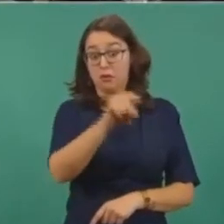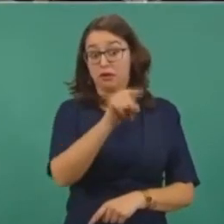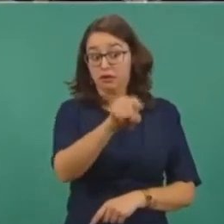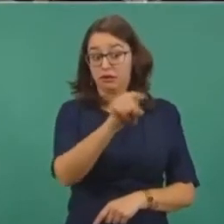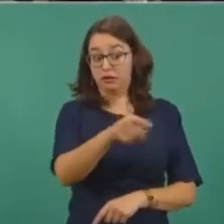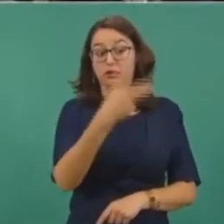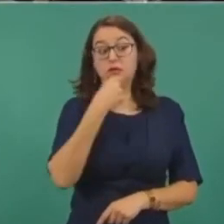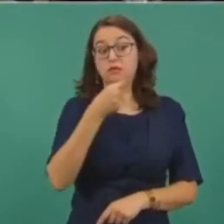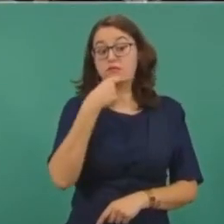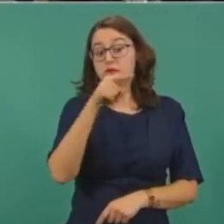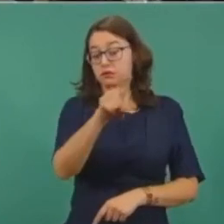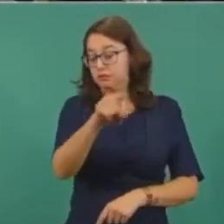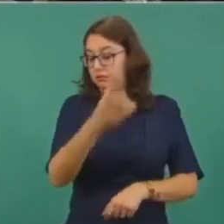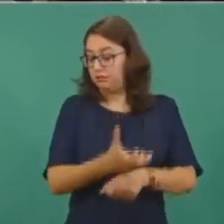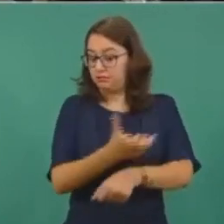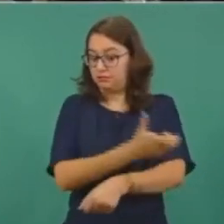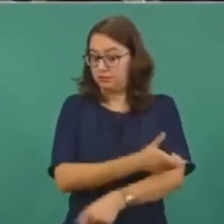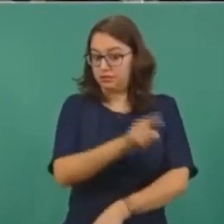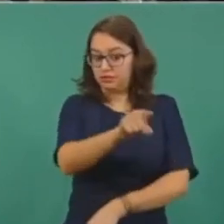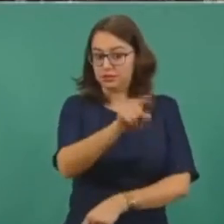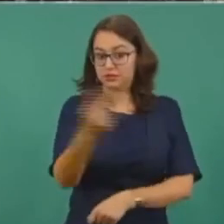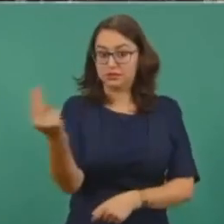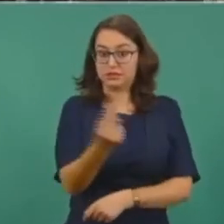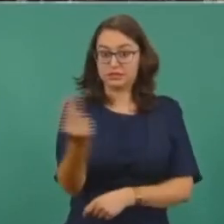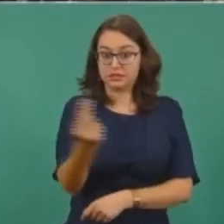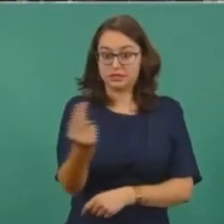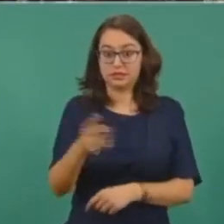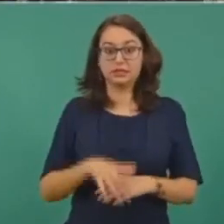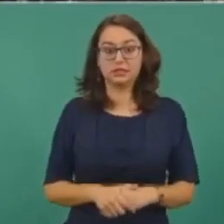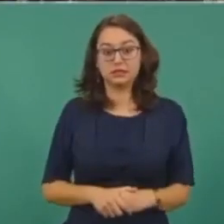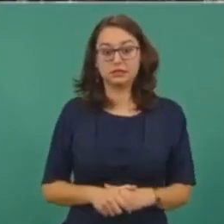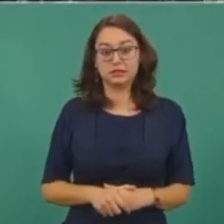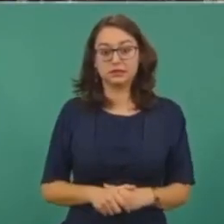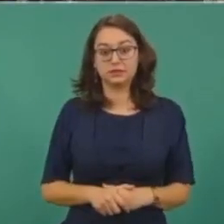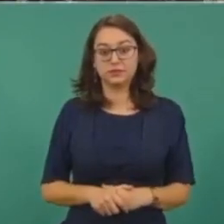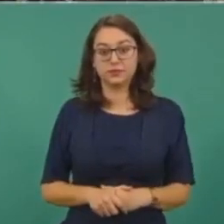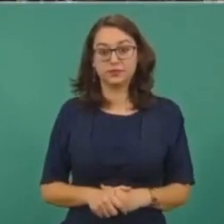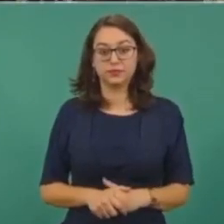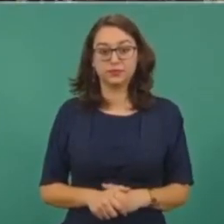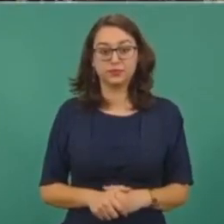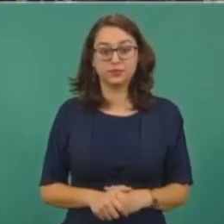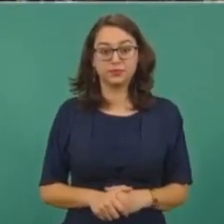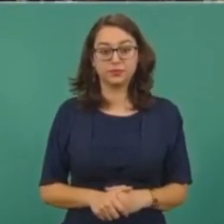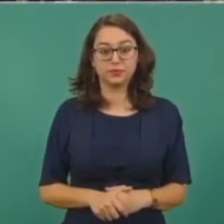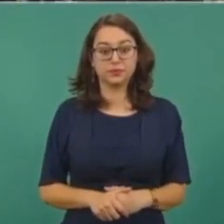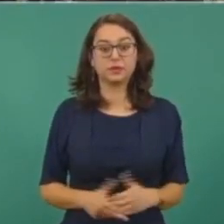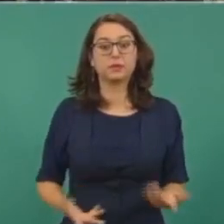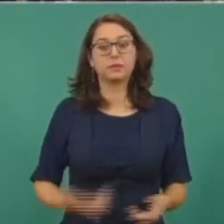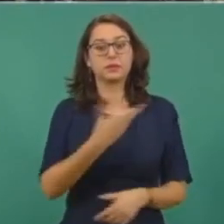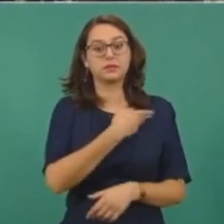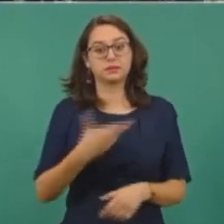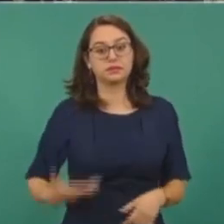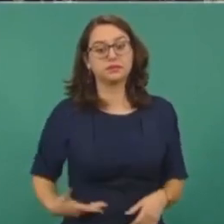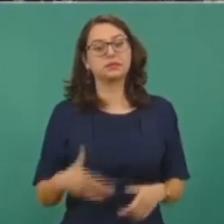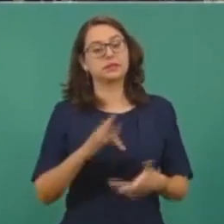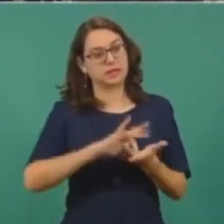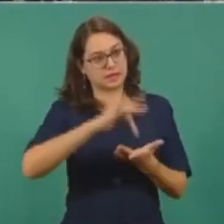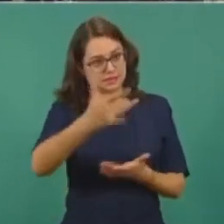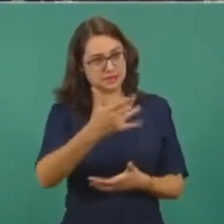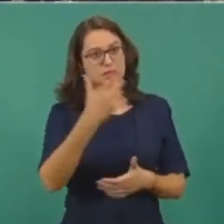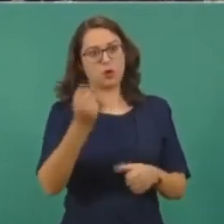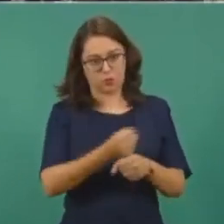Sí, a ver, el compañero de atrás. Pero ahorita viene, espera, está bien. Presidente, pues gracias primeramente por darme esta oportunidad. La